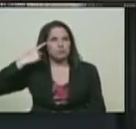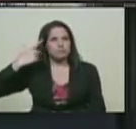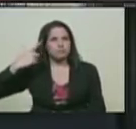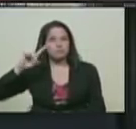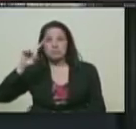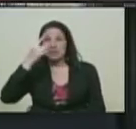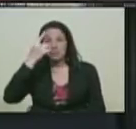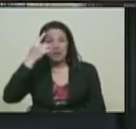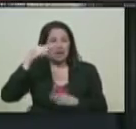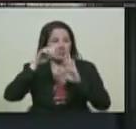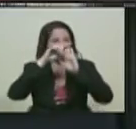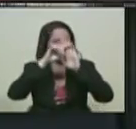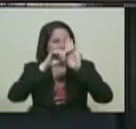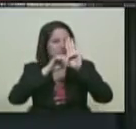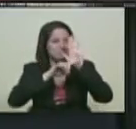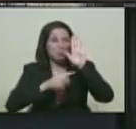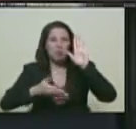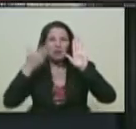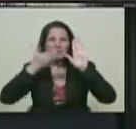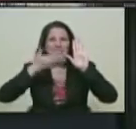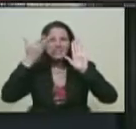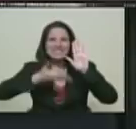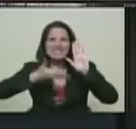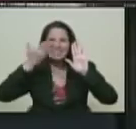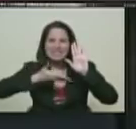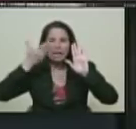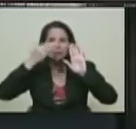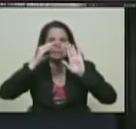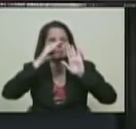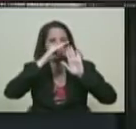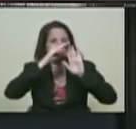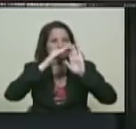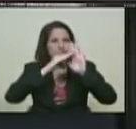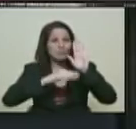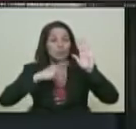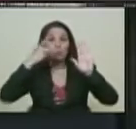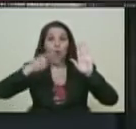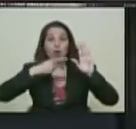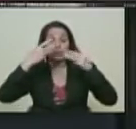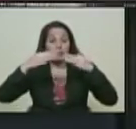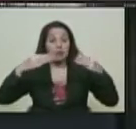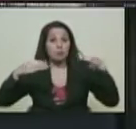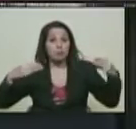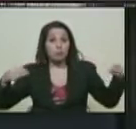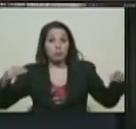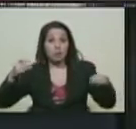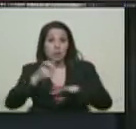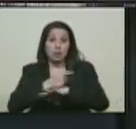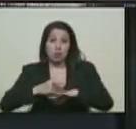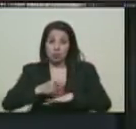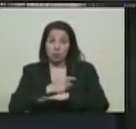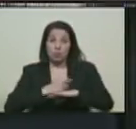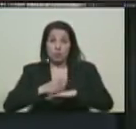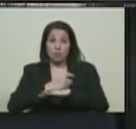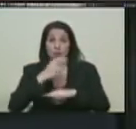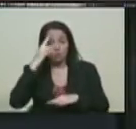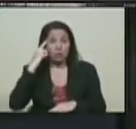prioridades estratégicas de las políticas públicas del gobierno bolivariano en el